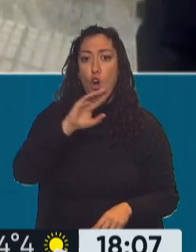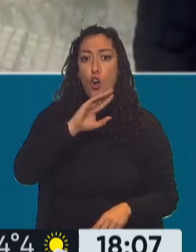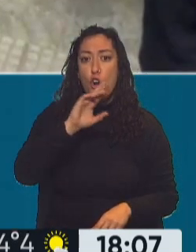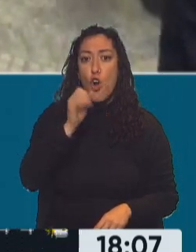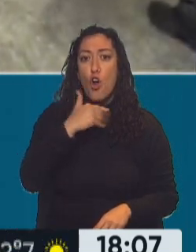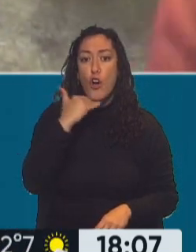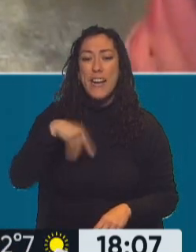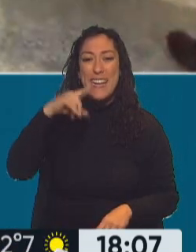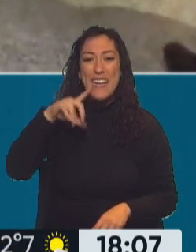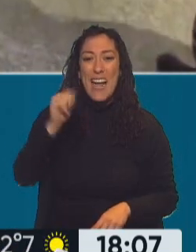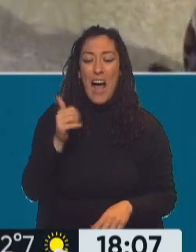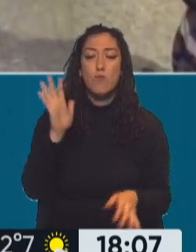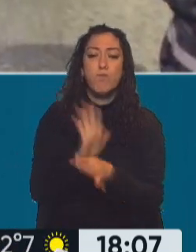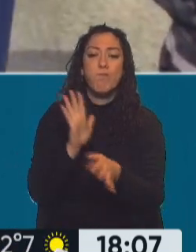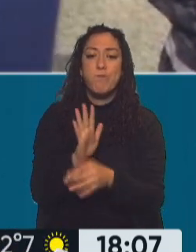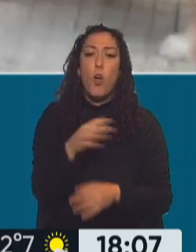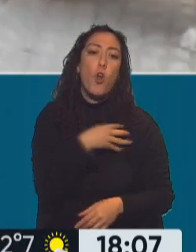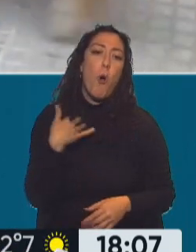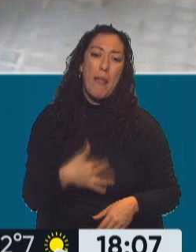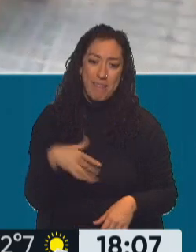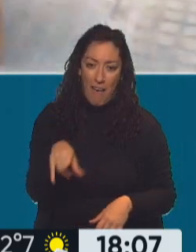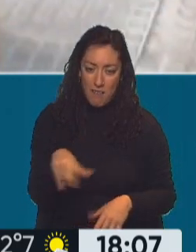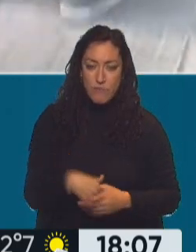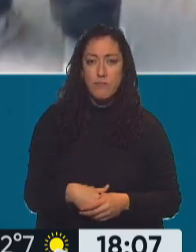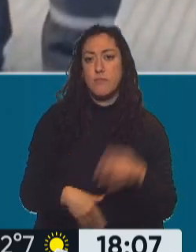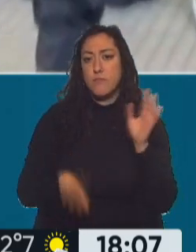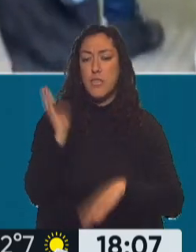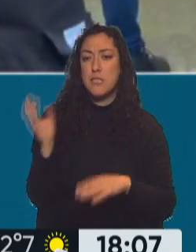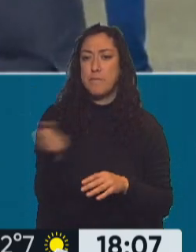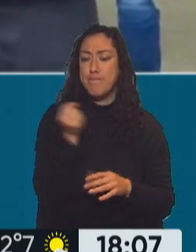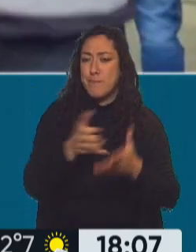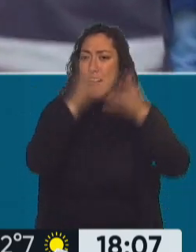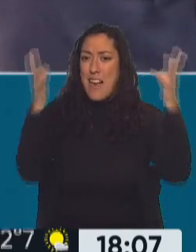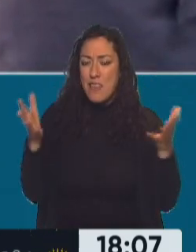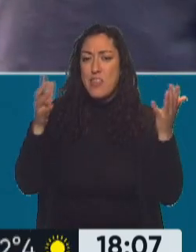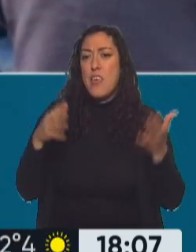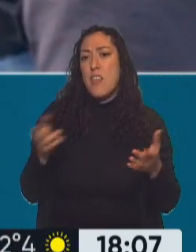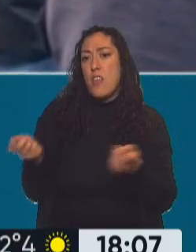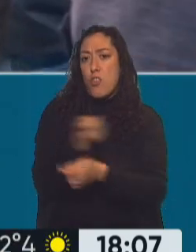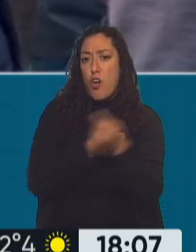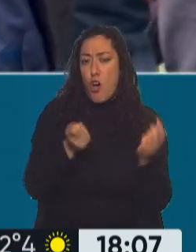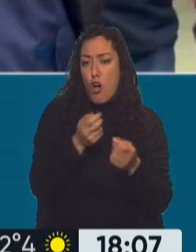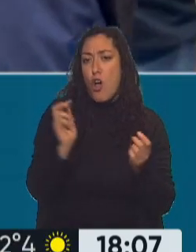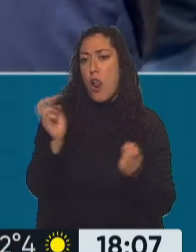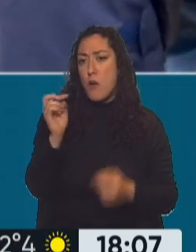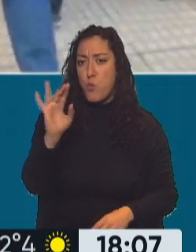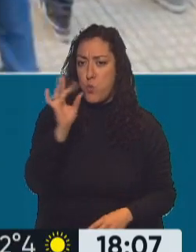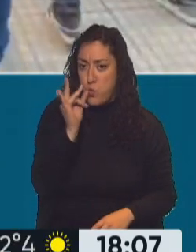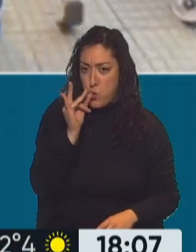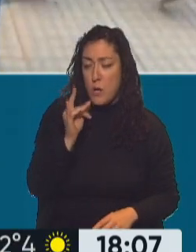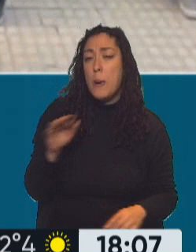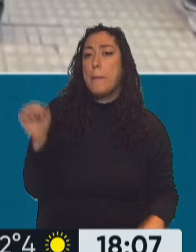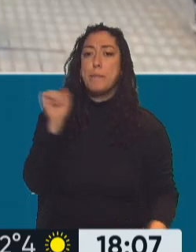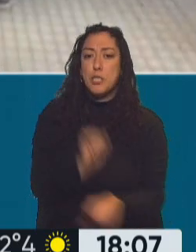apodado el croata, quien es considerado como el principal operador del Blue de la City. El gobierno pidió la detención